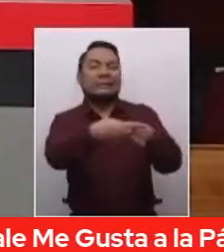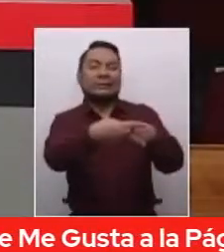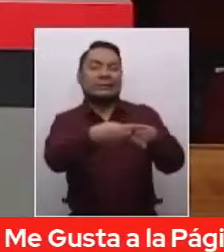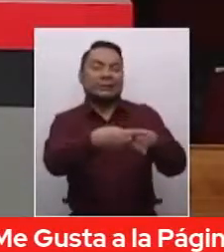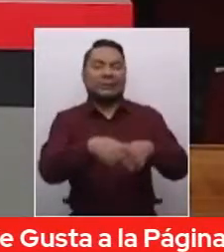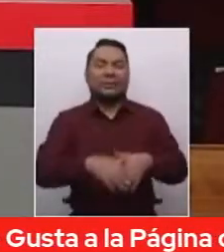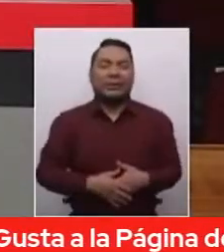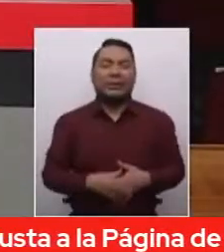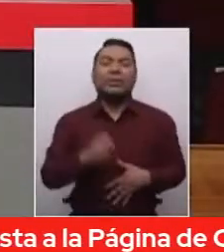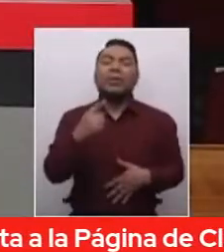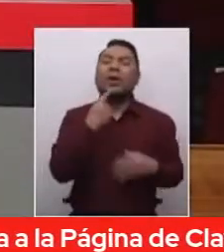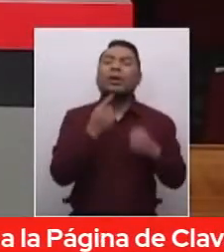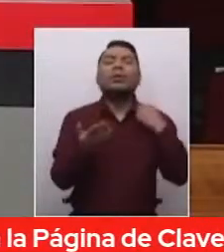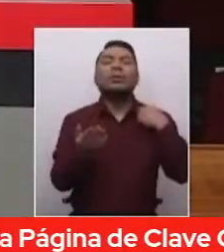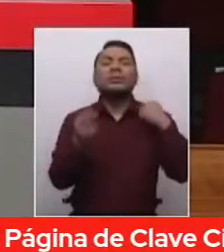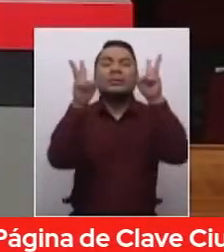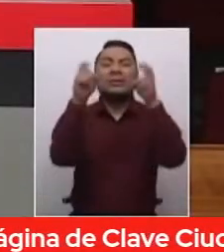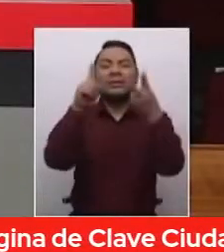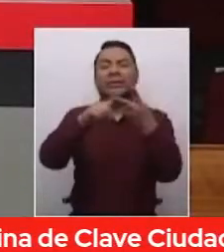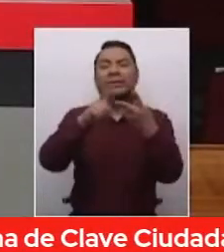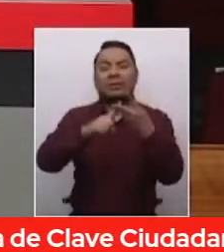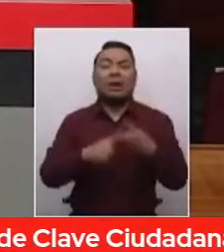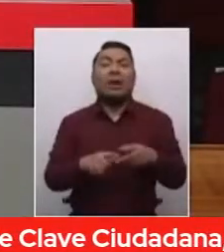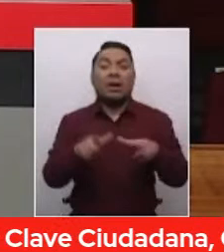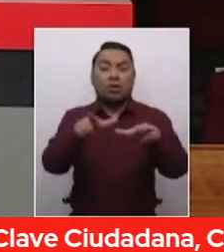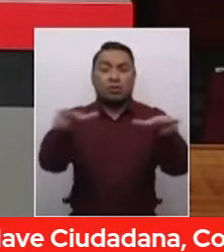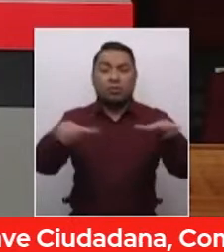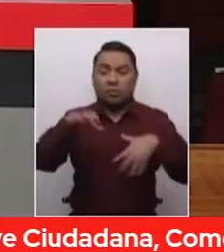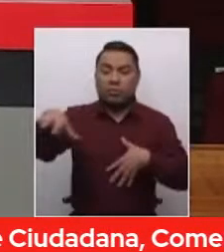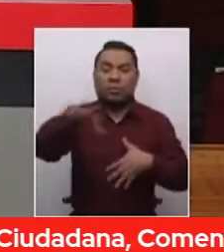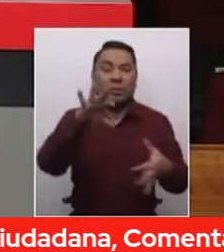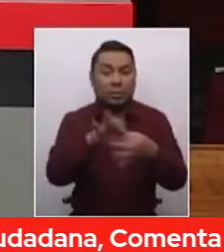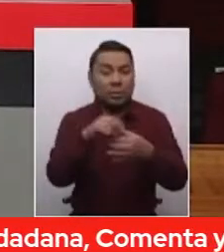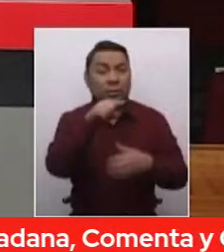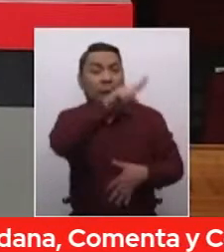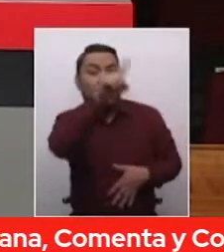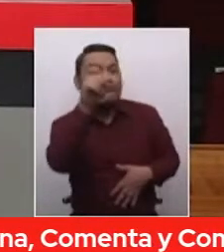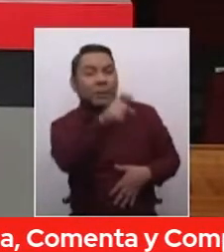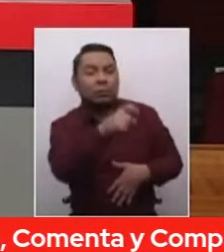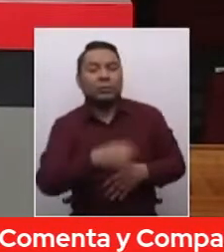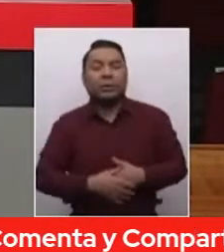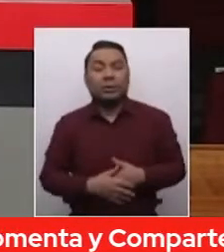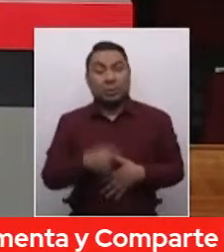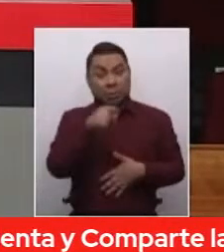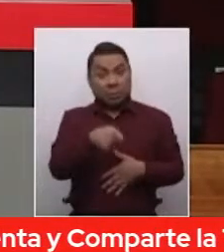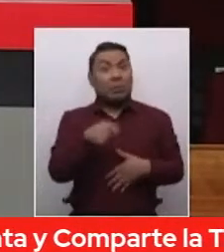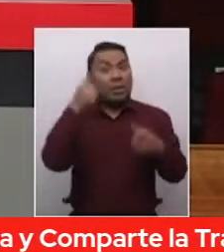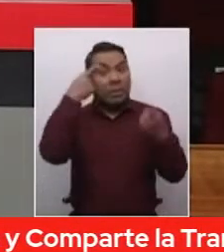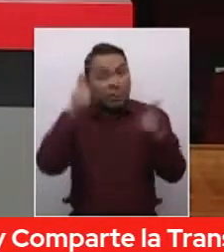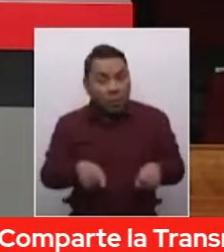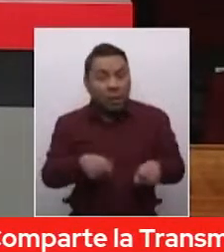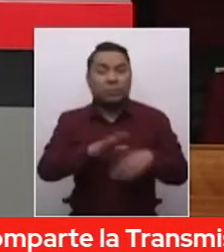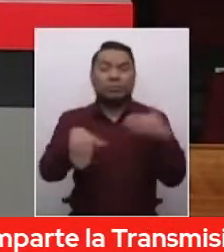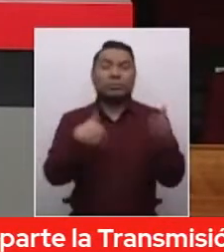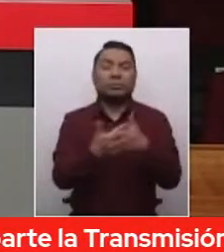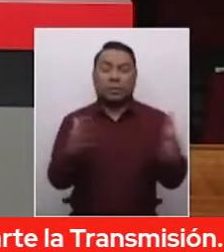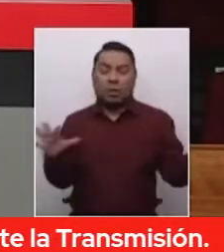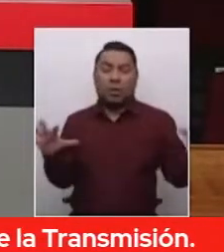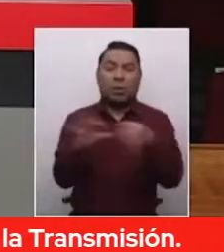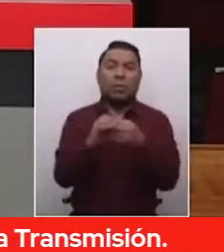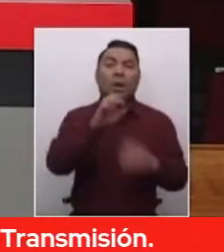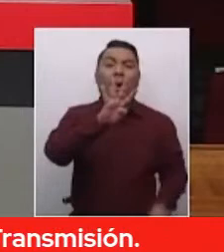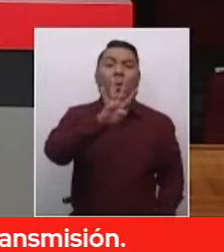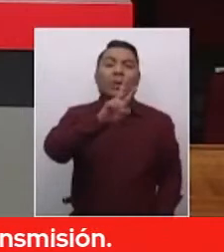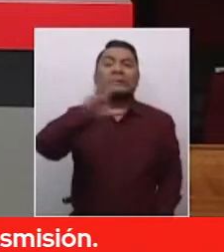candidato. Sobre articulación territorial, que era el otro tema, la pregunta es, ¿estaría usted de acuerdo con la reducción e integración de los